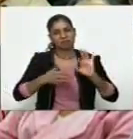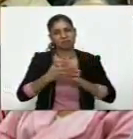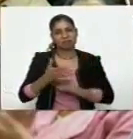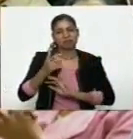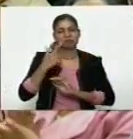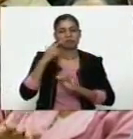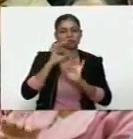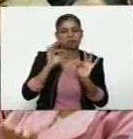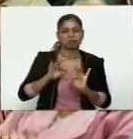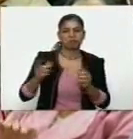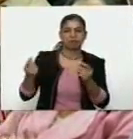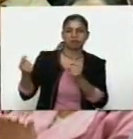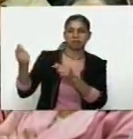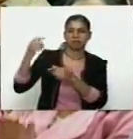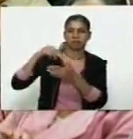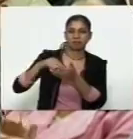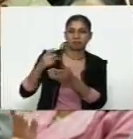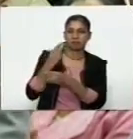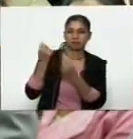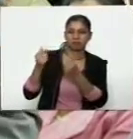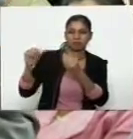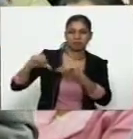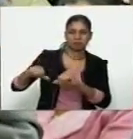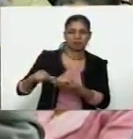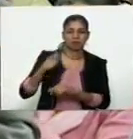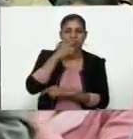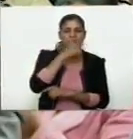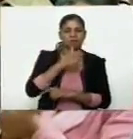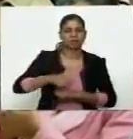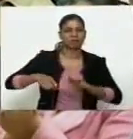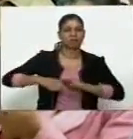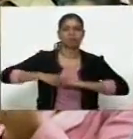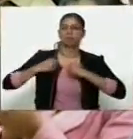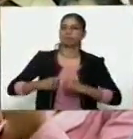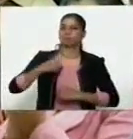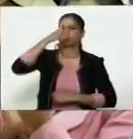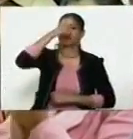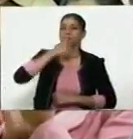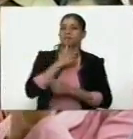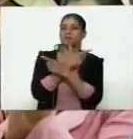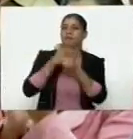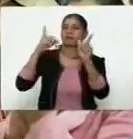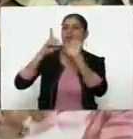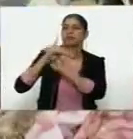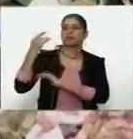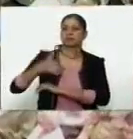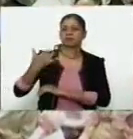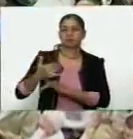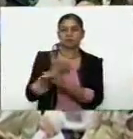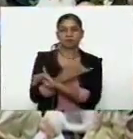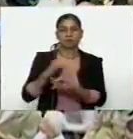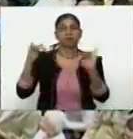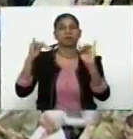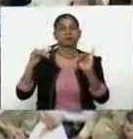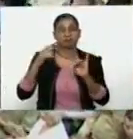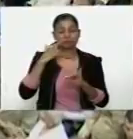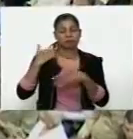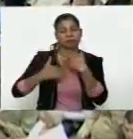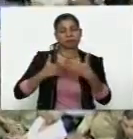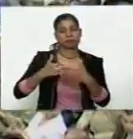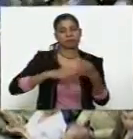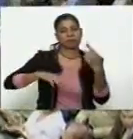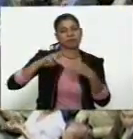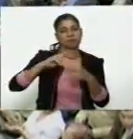ofensiva en la guerra económica de un pueblo que levantó su derecho a ser soberano, libre e independiente y generar condiciones para una